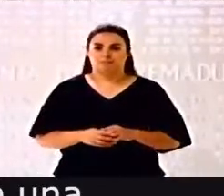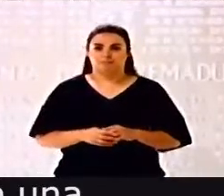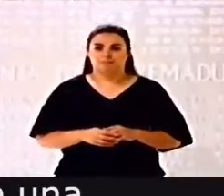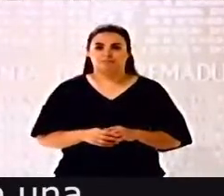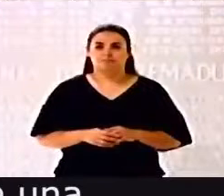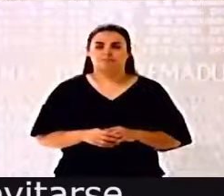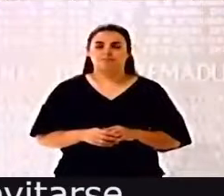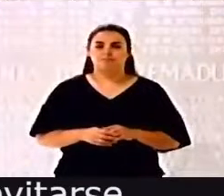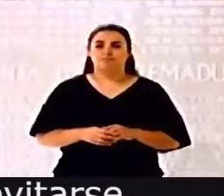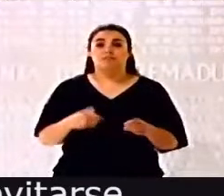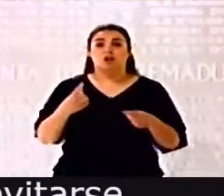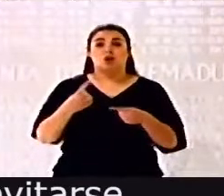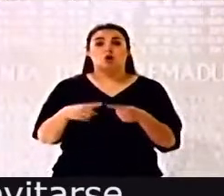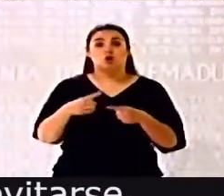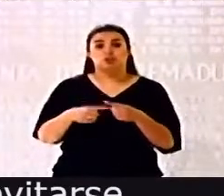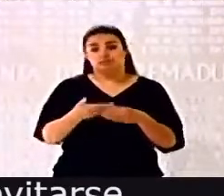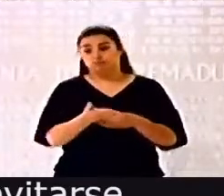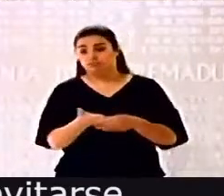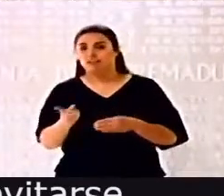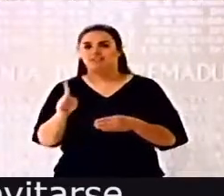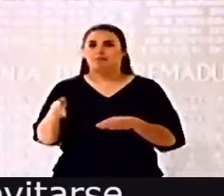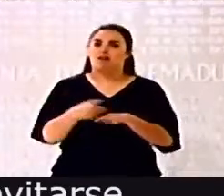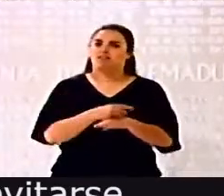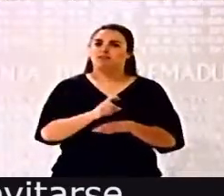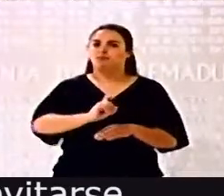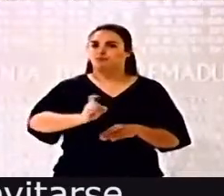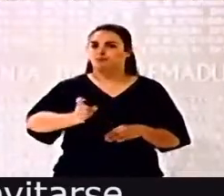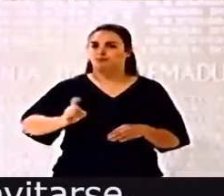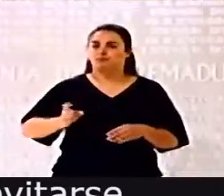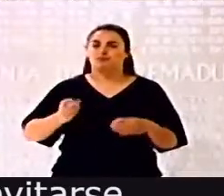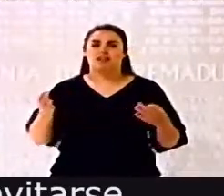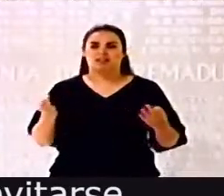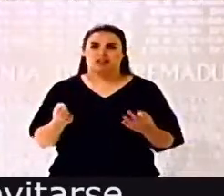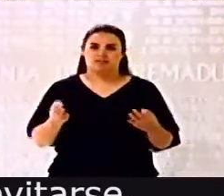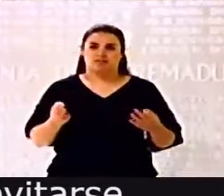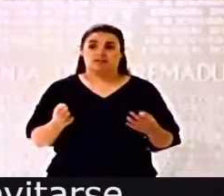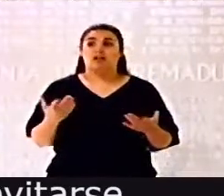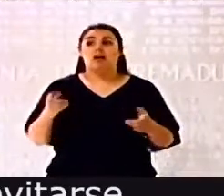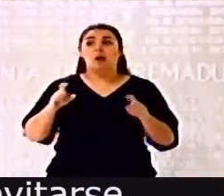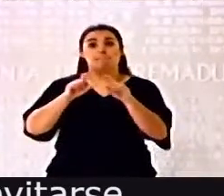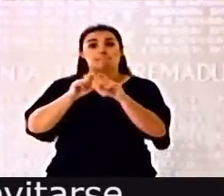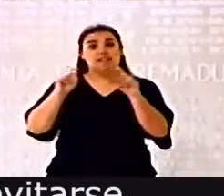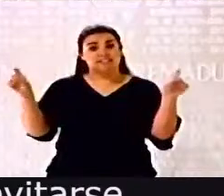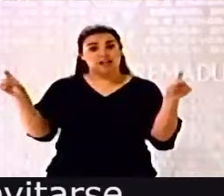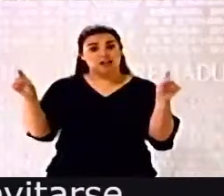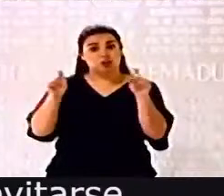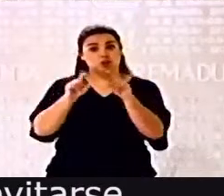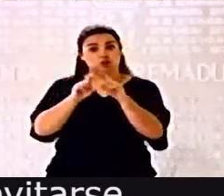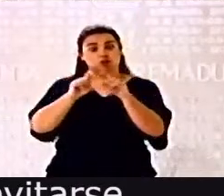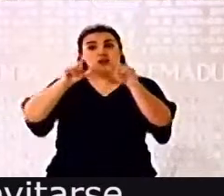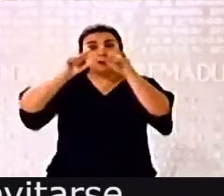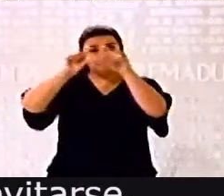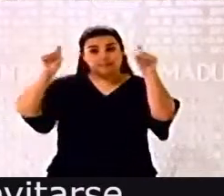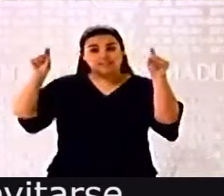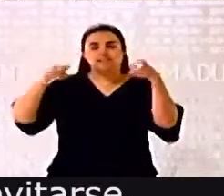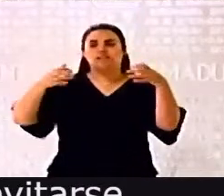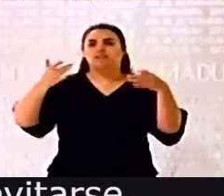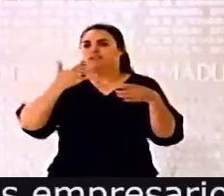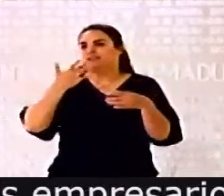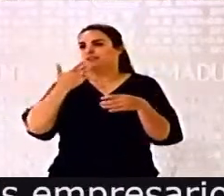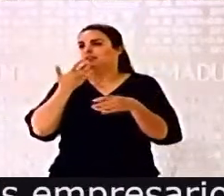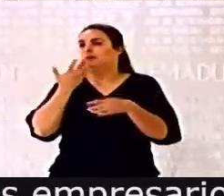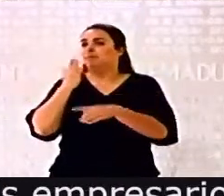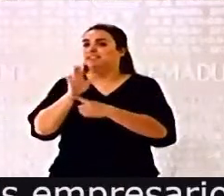Los útiles de la lidia también tienen que ser desinfectados, y los empresarios, siempre que vayan a presentar